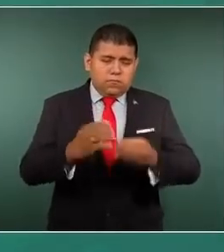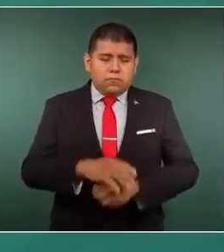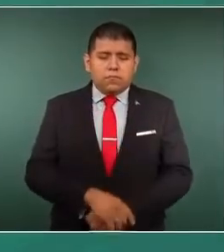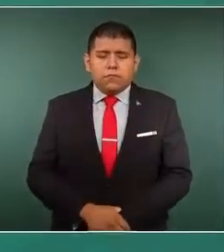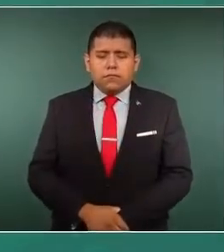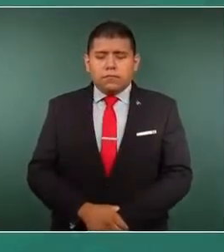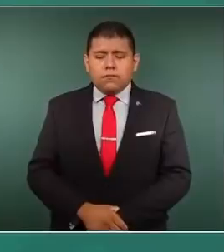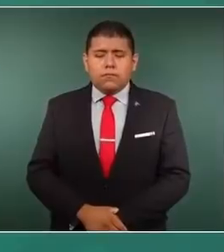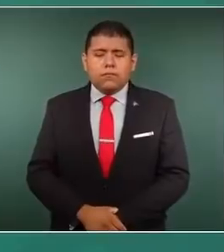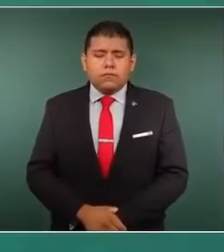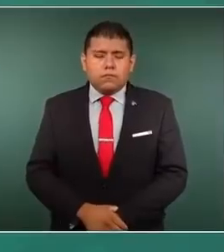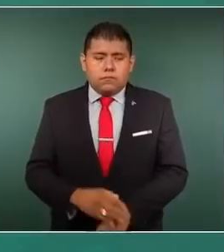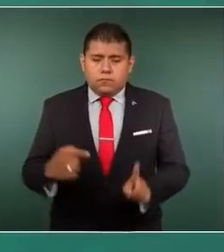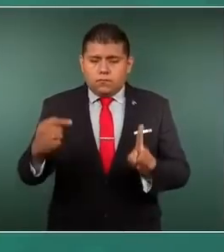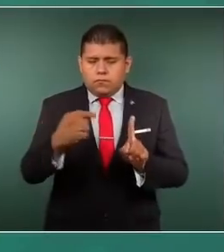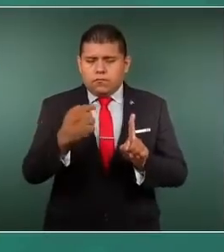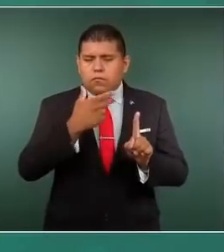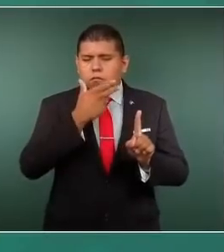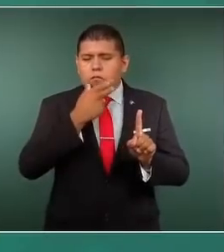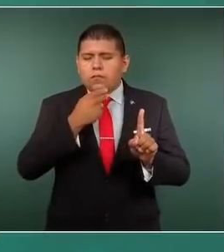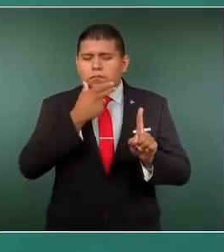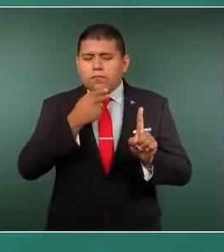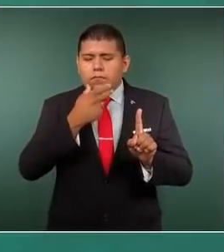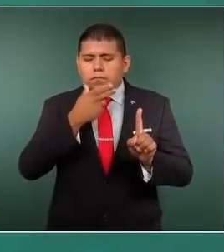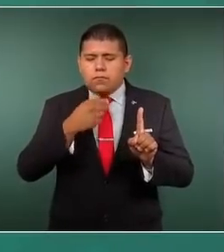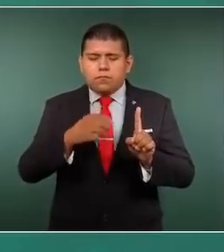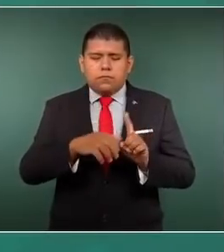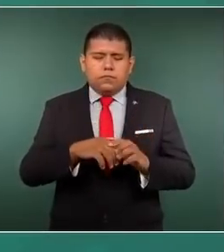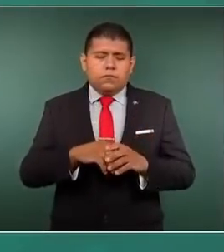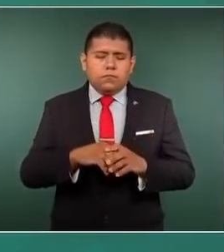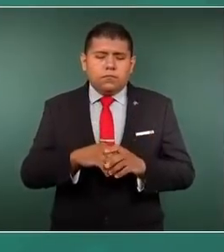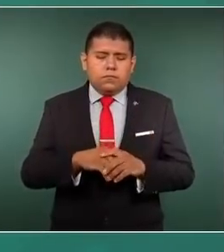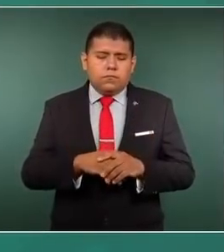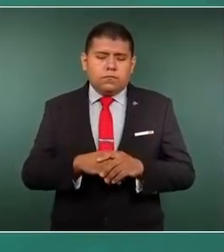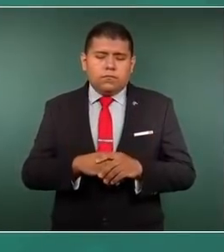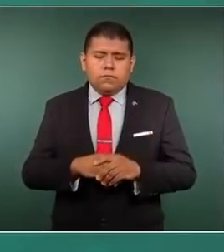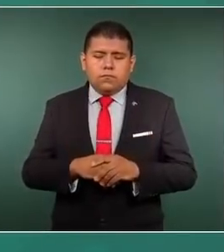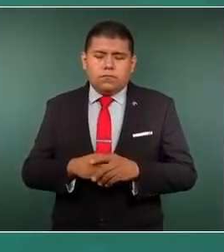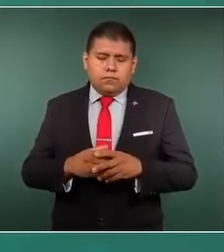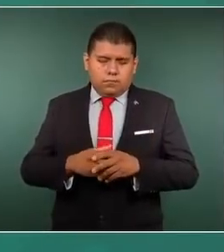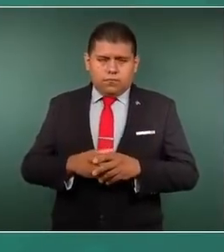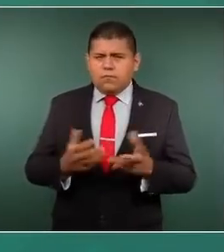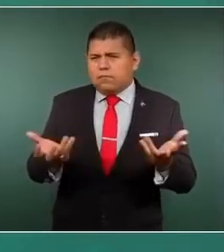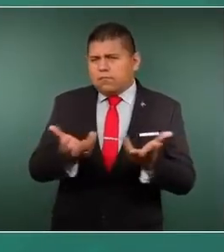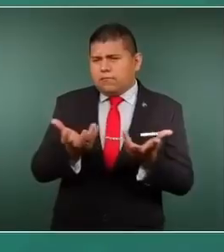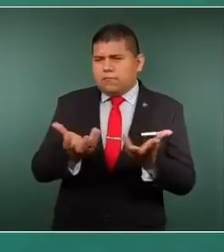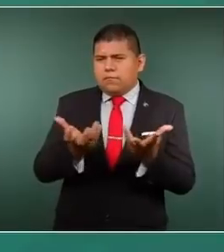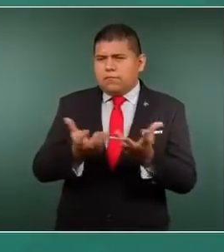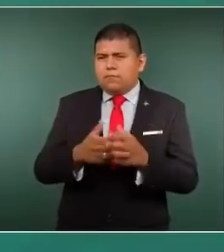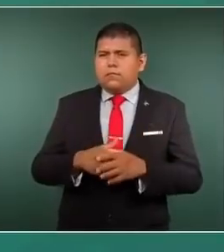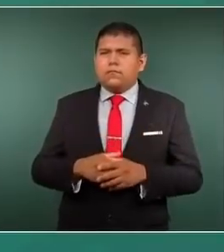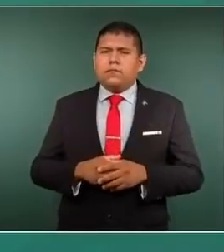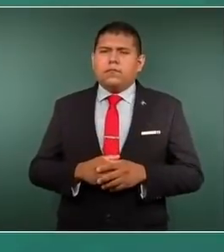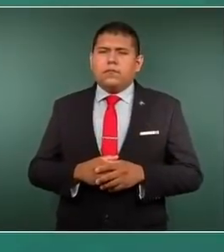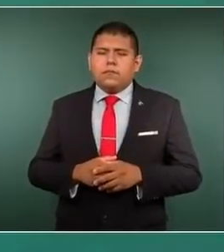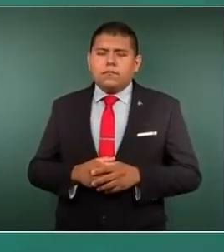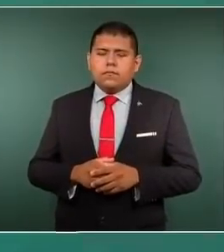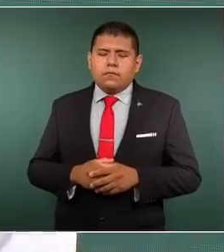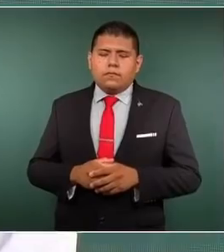saben que este señor para también ubicarnos